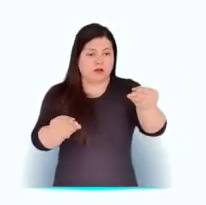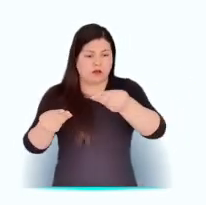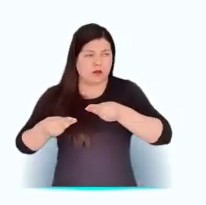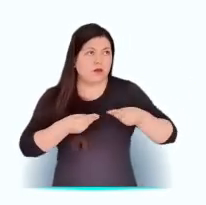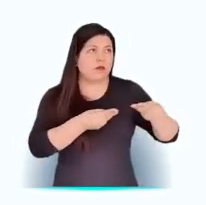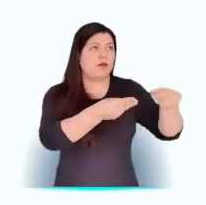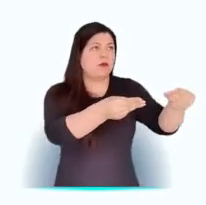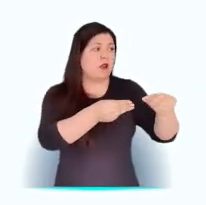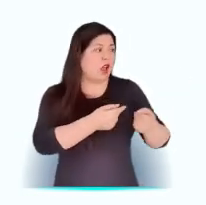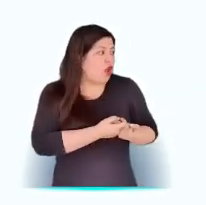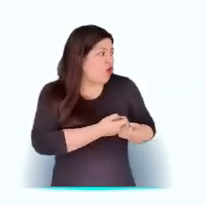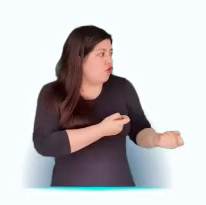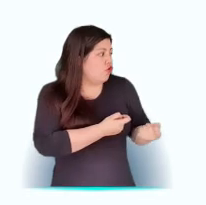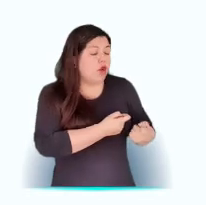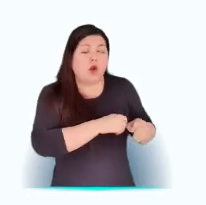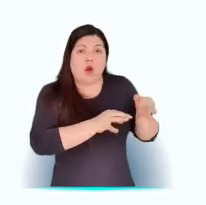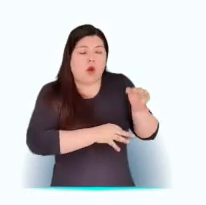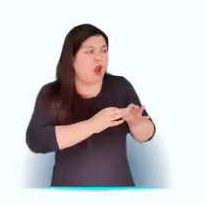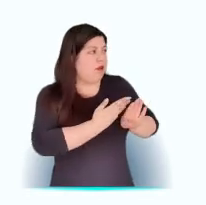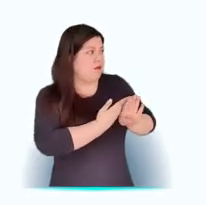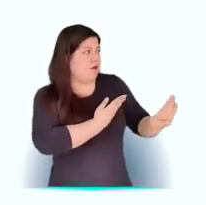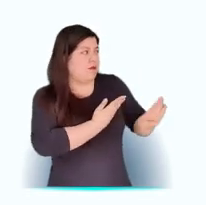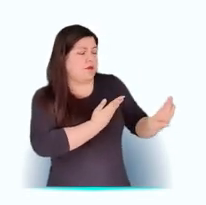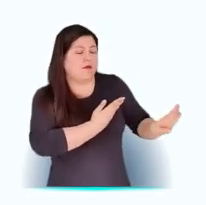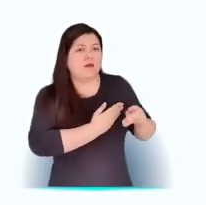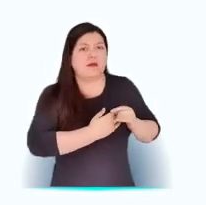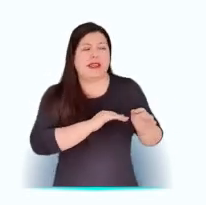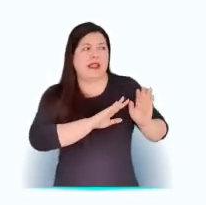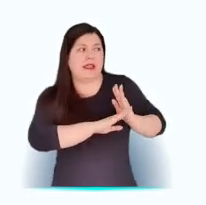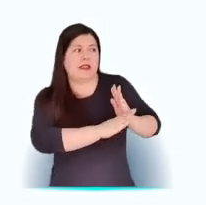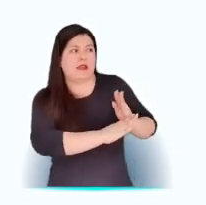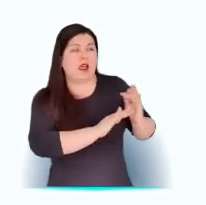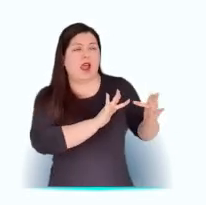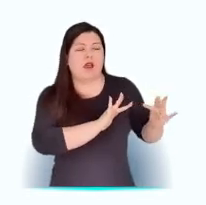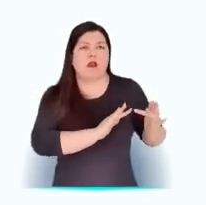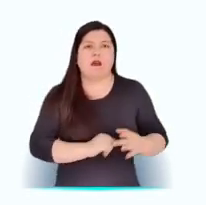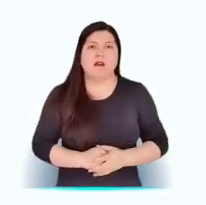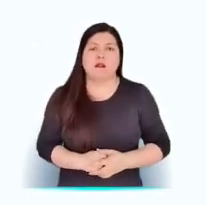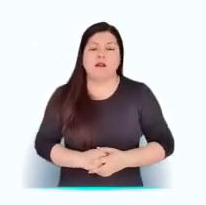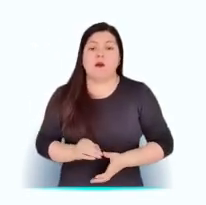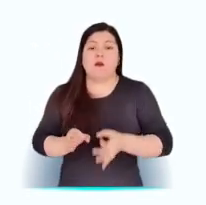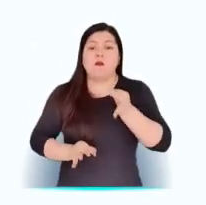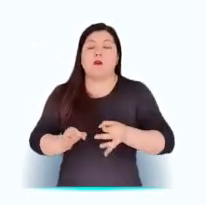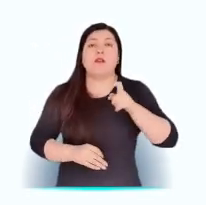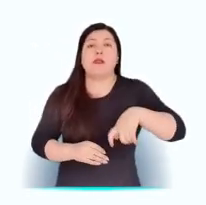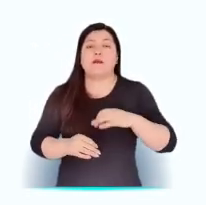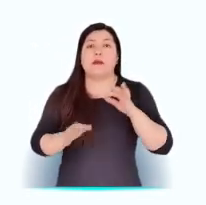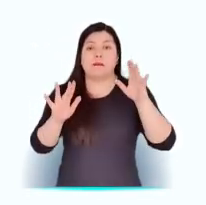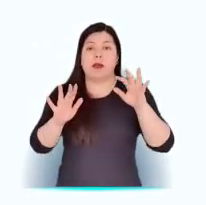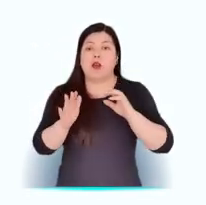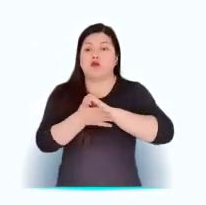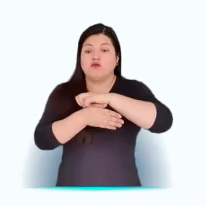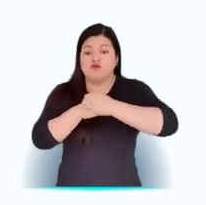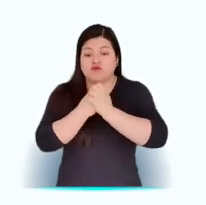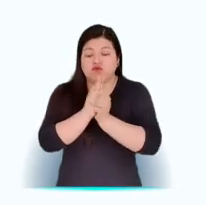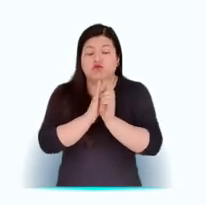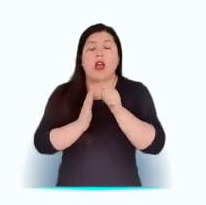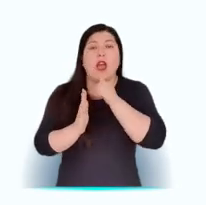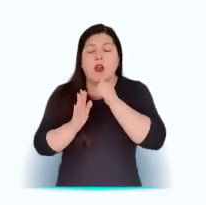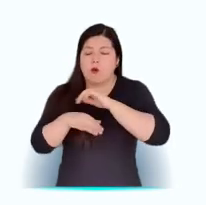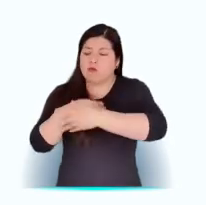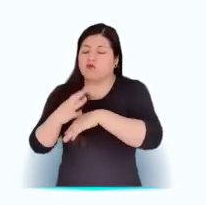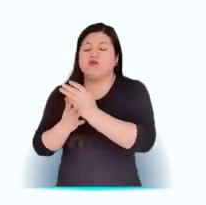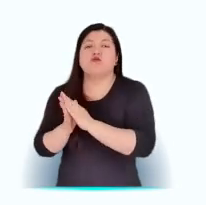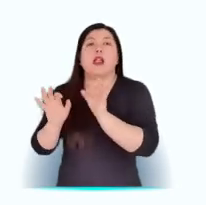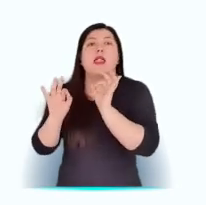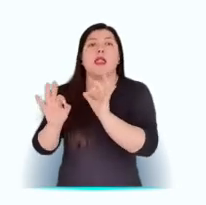con compañeros de otras mesas y debe entregar las tarjetas, certificados y demás documentos electorales en la posición opuesta a la de los demás jurados de